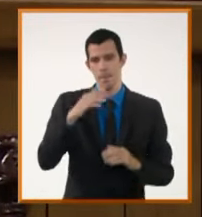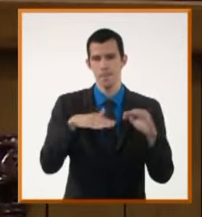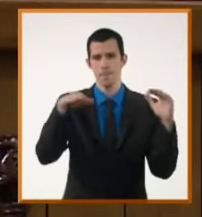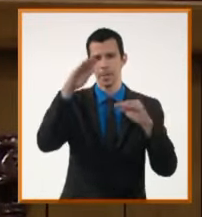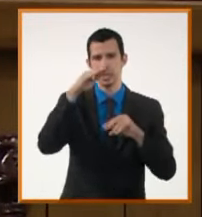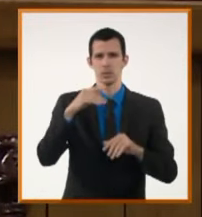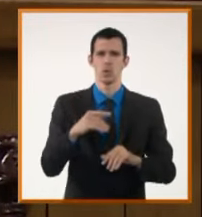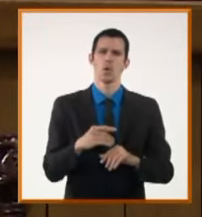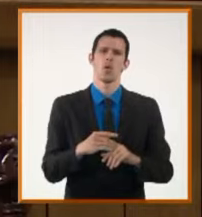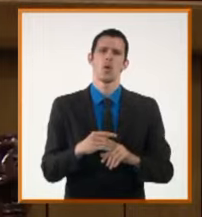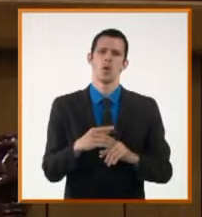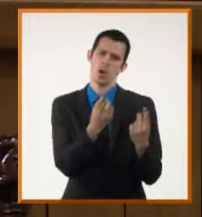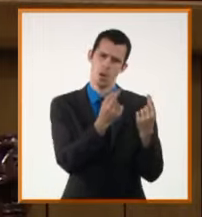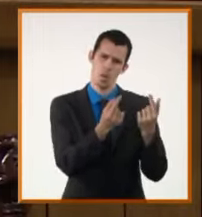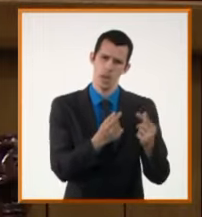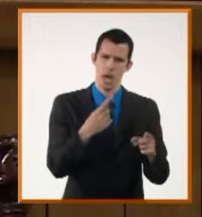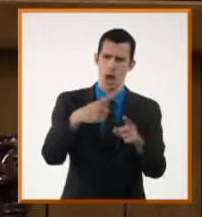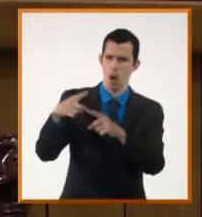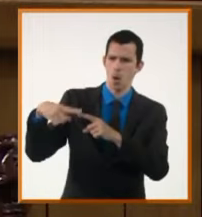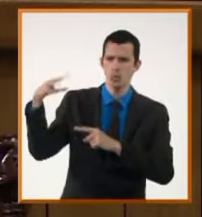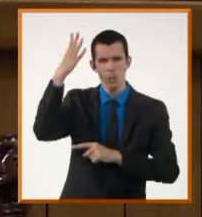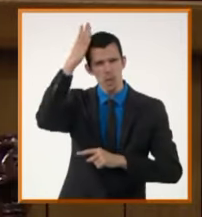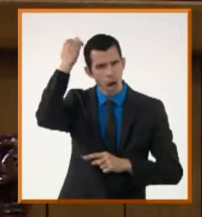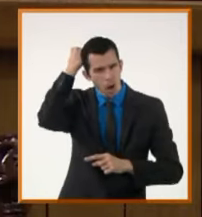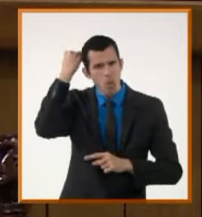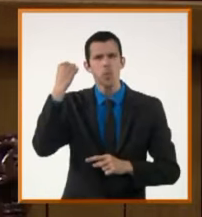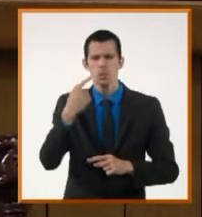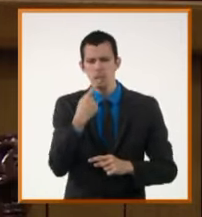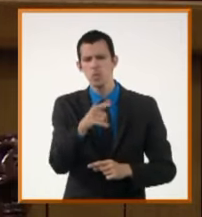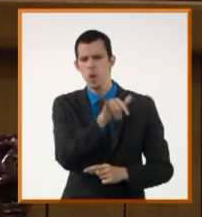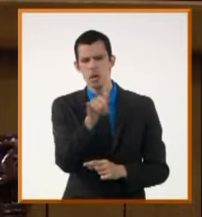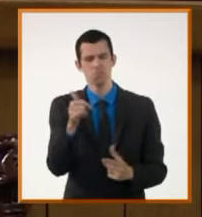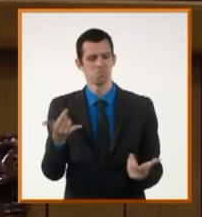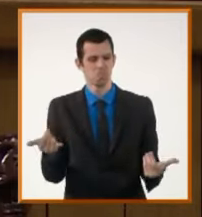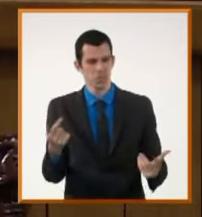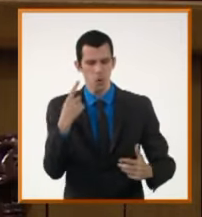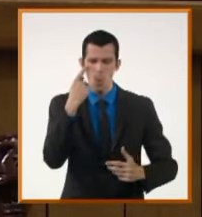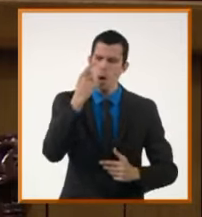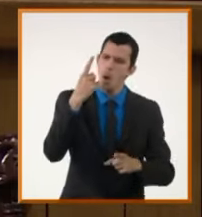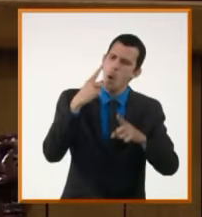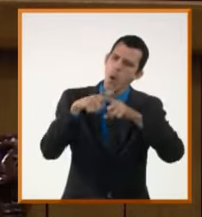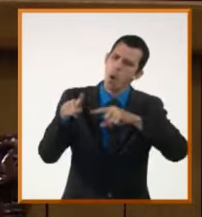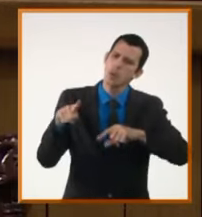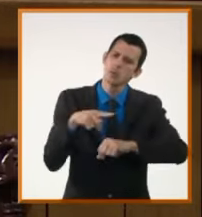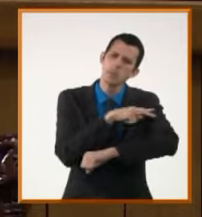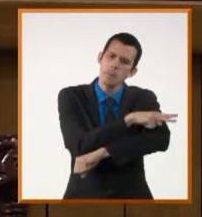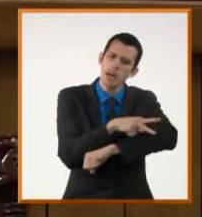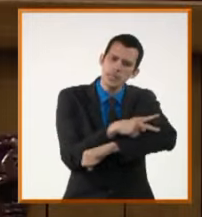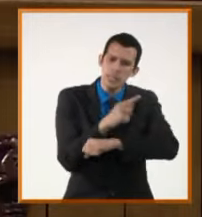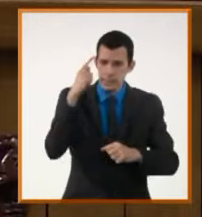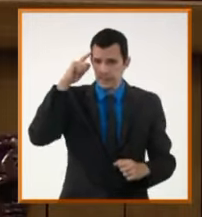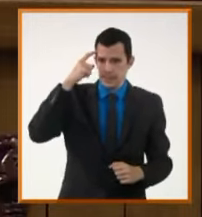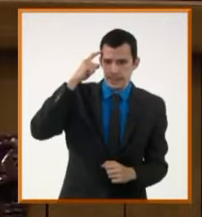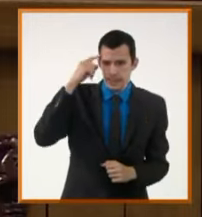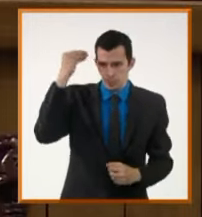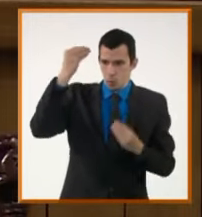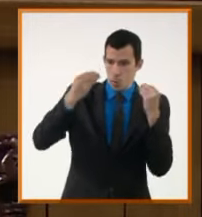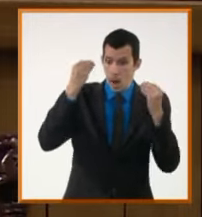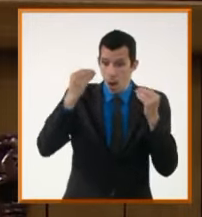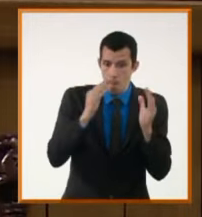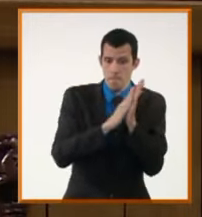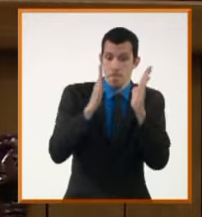pagar impuestos en Cuba. Y por el contrario de otros países, él mencionaba, incluyendo los propios Estados Unidos,